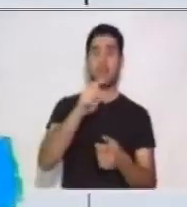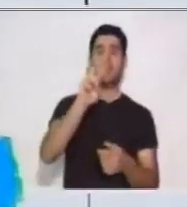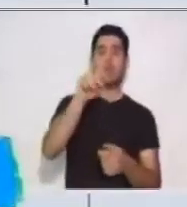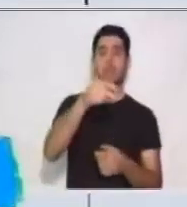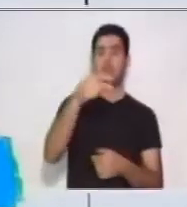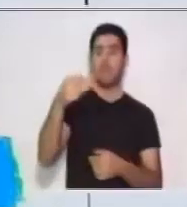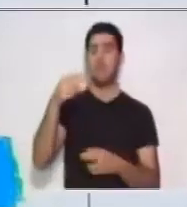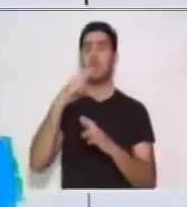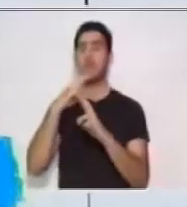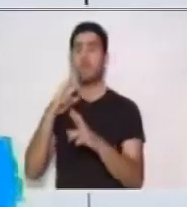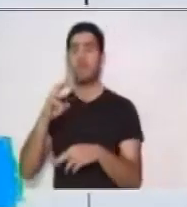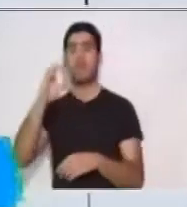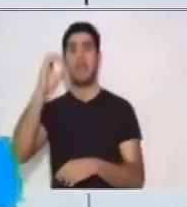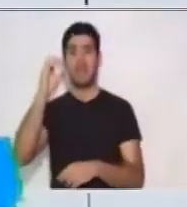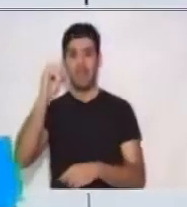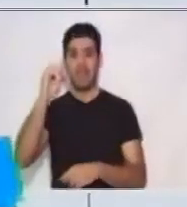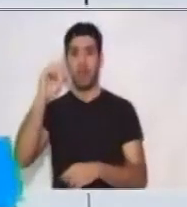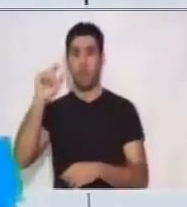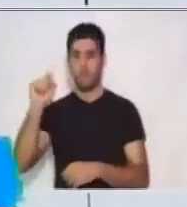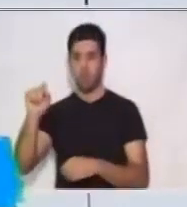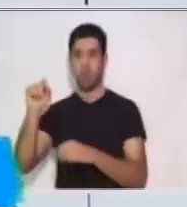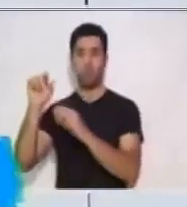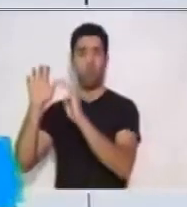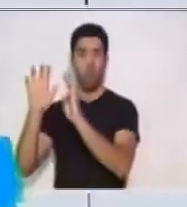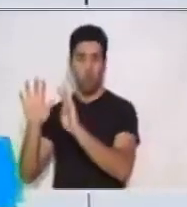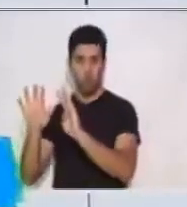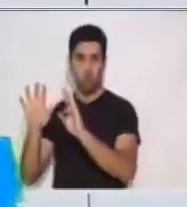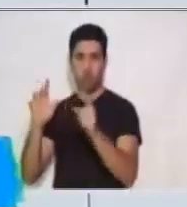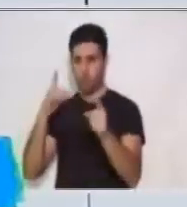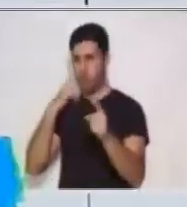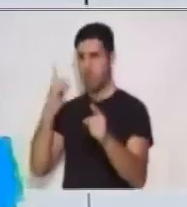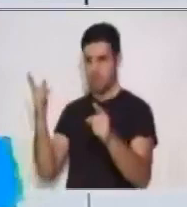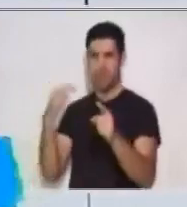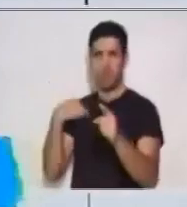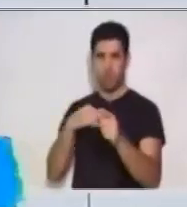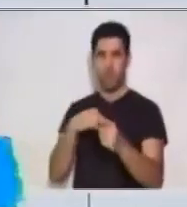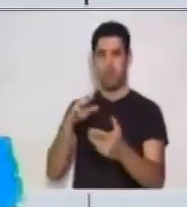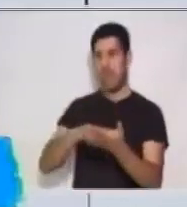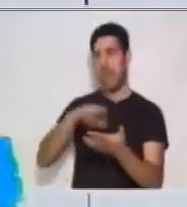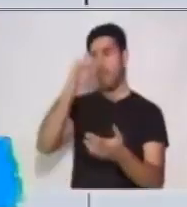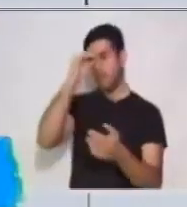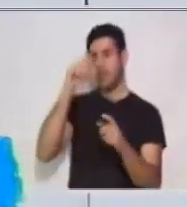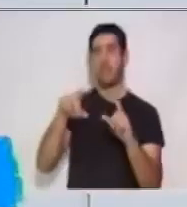100, ¿recuerdas que aprendimos a dividir